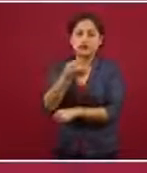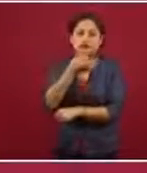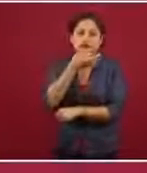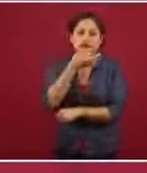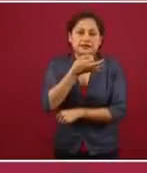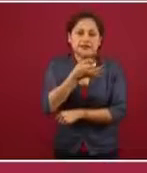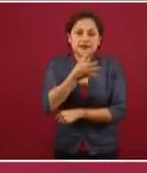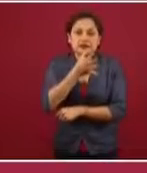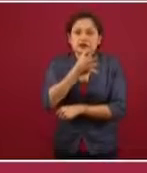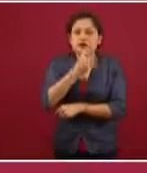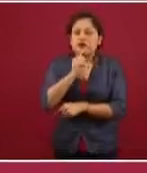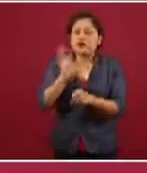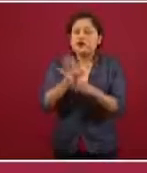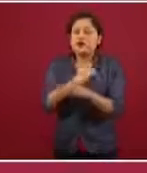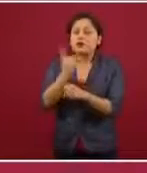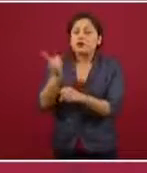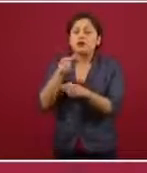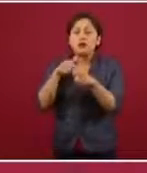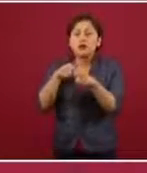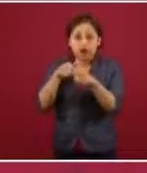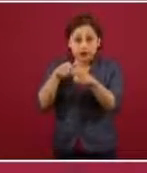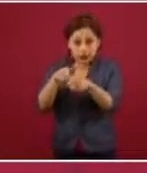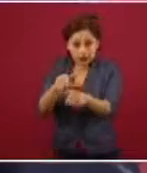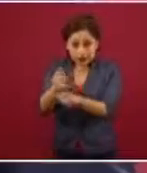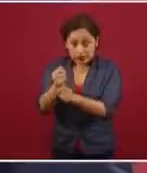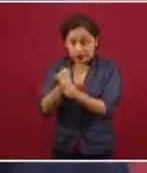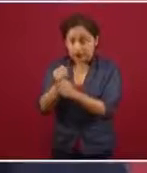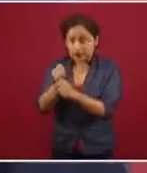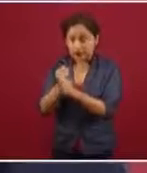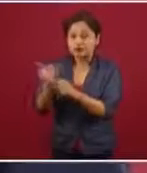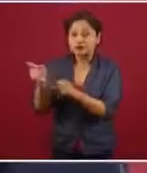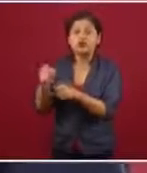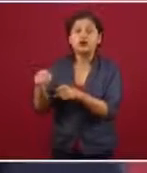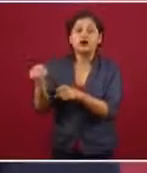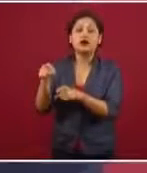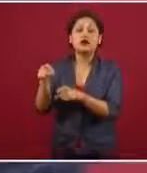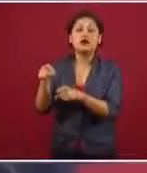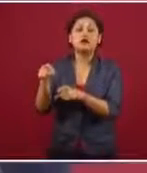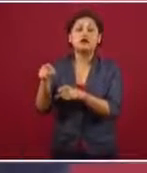asuntos que están